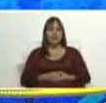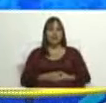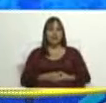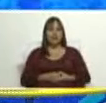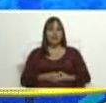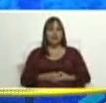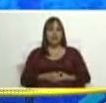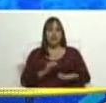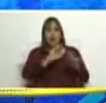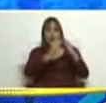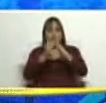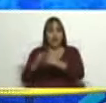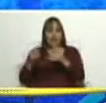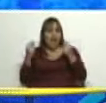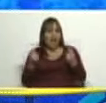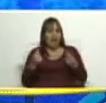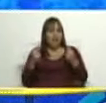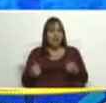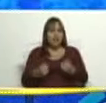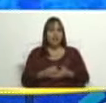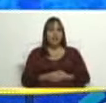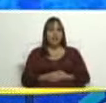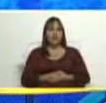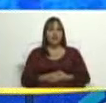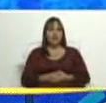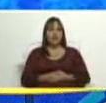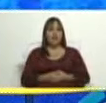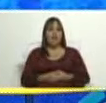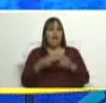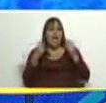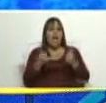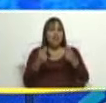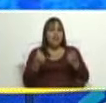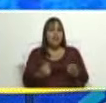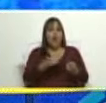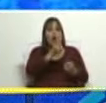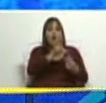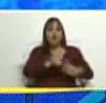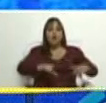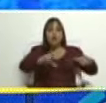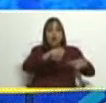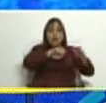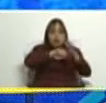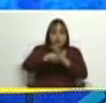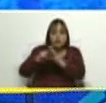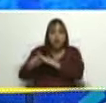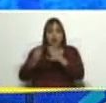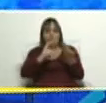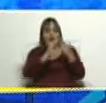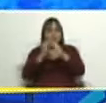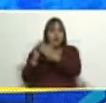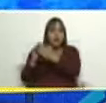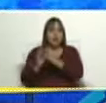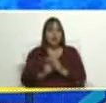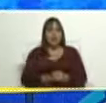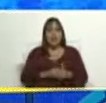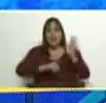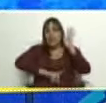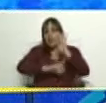Comunidad activa. Activar al menos un espacio en cada comunidad donde